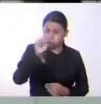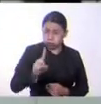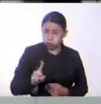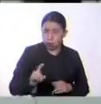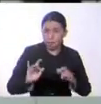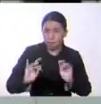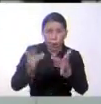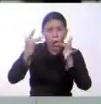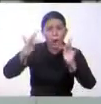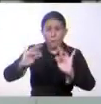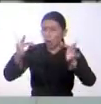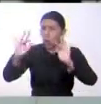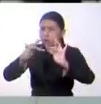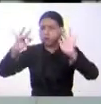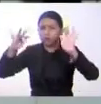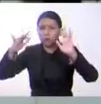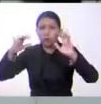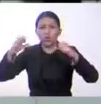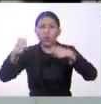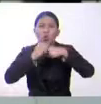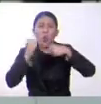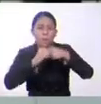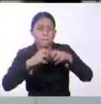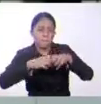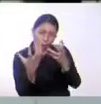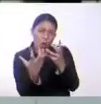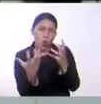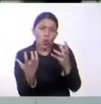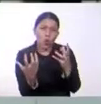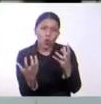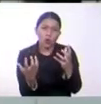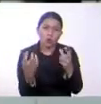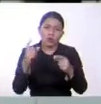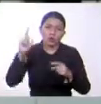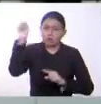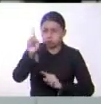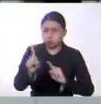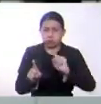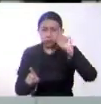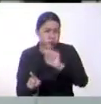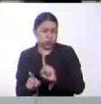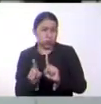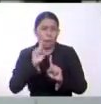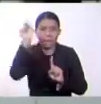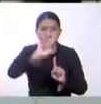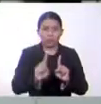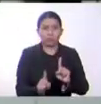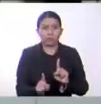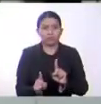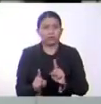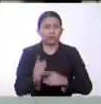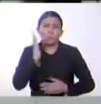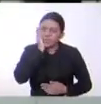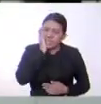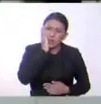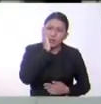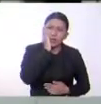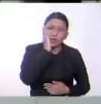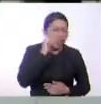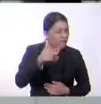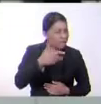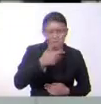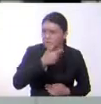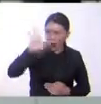tocaba. Las rocas quebró y los timbales tocaba. Madre, márchate con